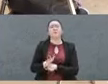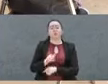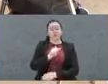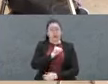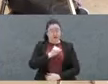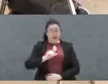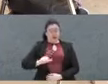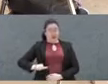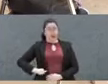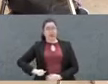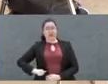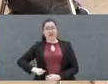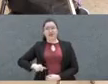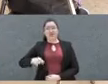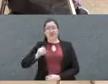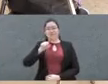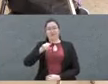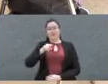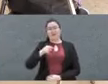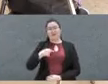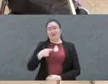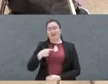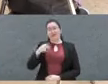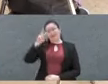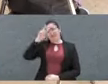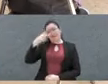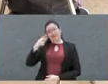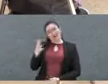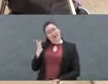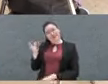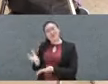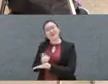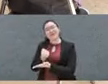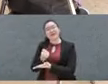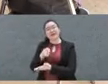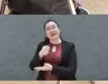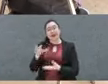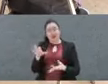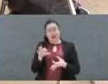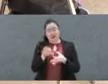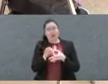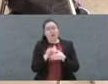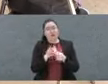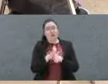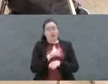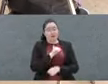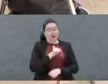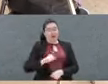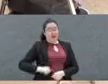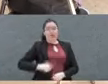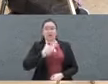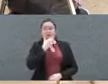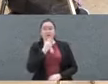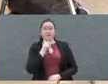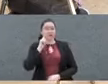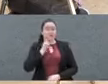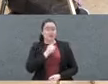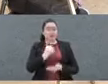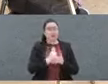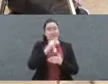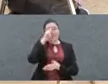alcaldes ganadores de la Alianza Va por México hicieron la unión de las alcaldías, o la unión de los alcaldes y alcaldesas de la Ciudad